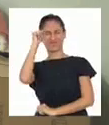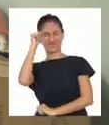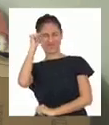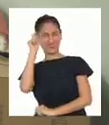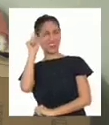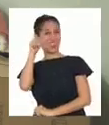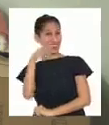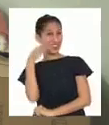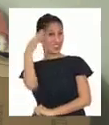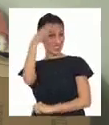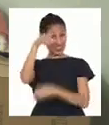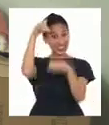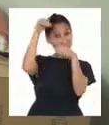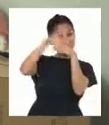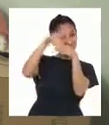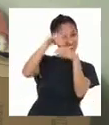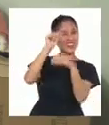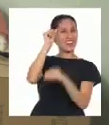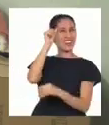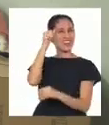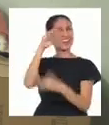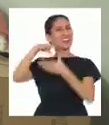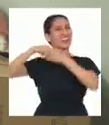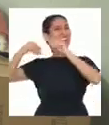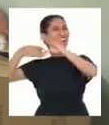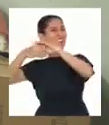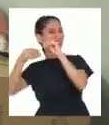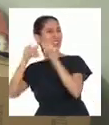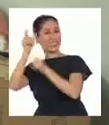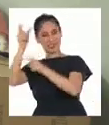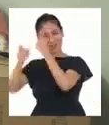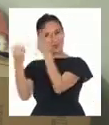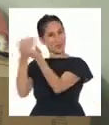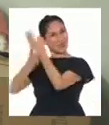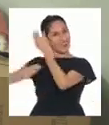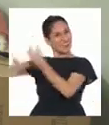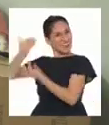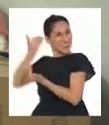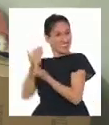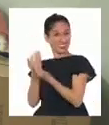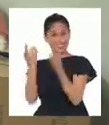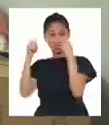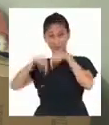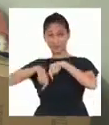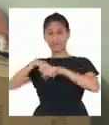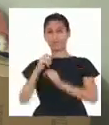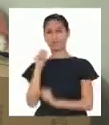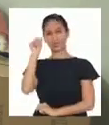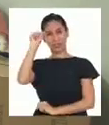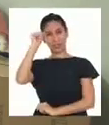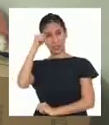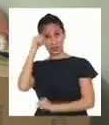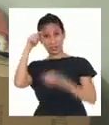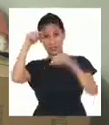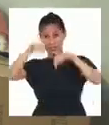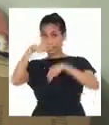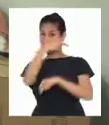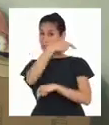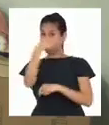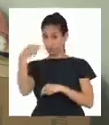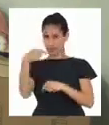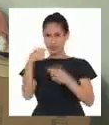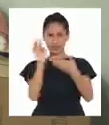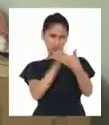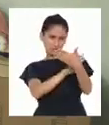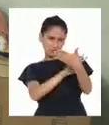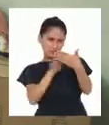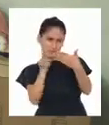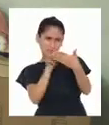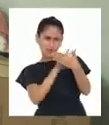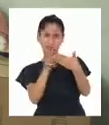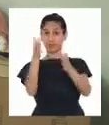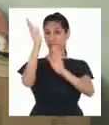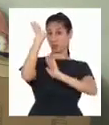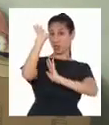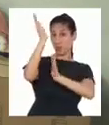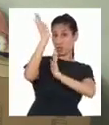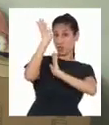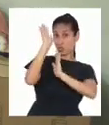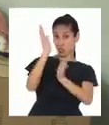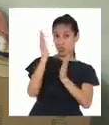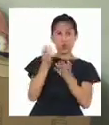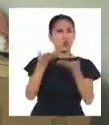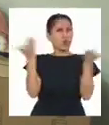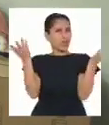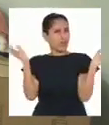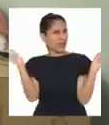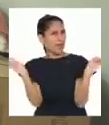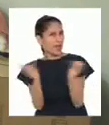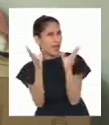todas ellas y ellos. Recuerden que esta semana están elaborando un discurso que promueva la participación ciudadana